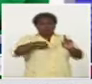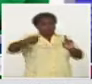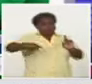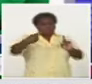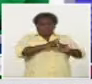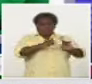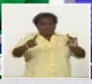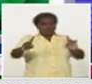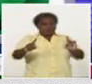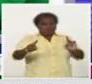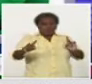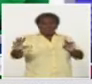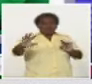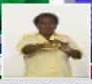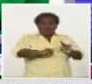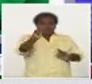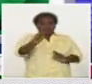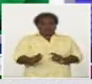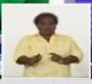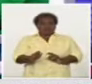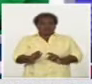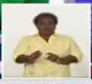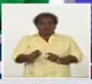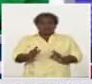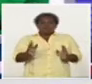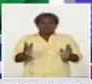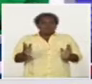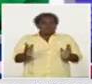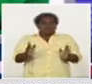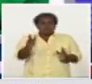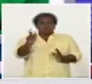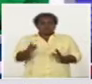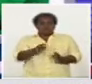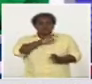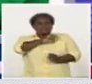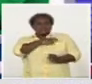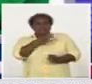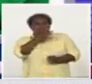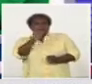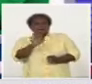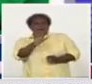de protección, porque realmente no tiene síntomas de la enfermedad